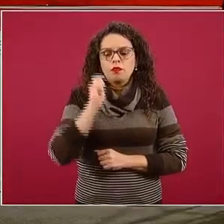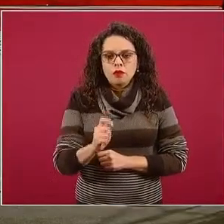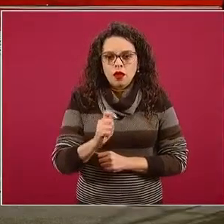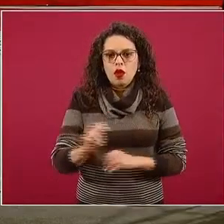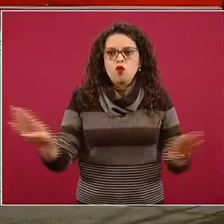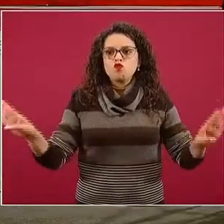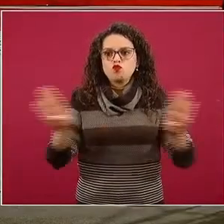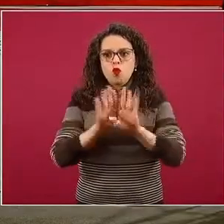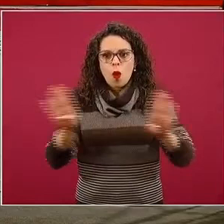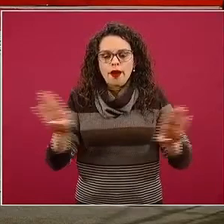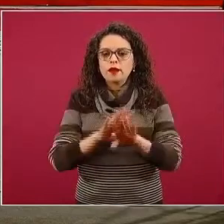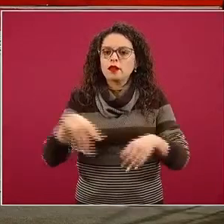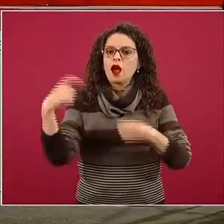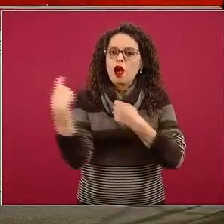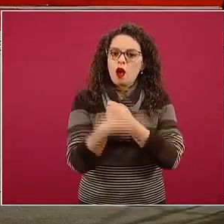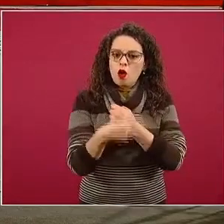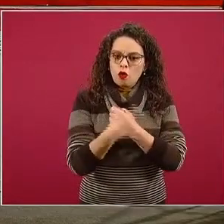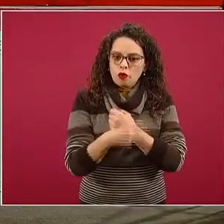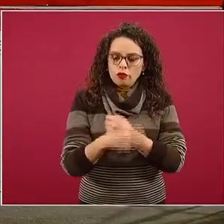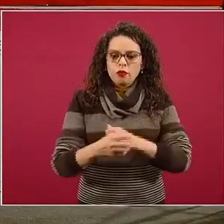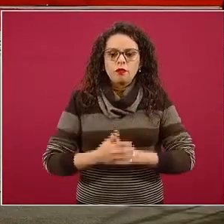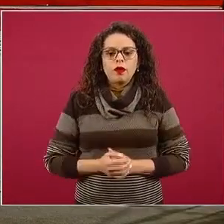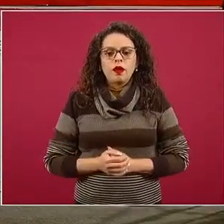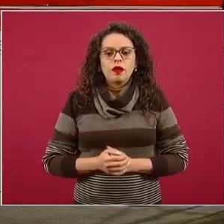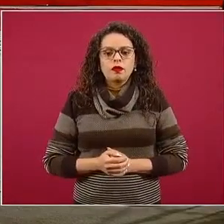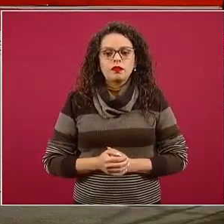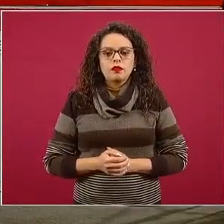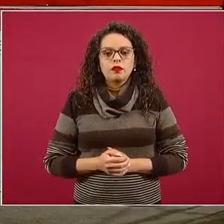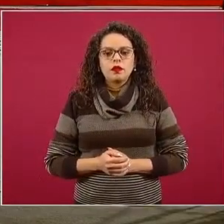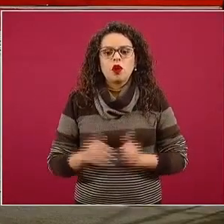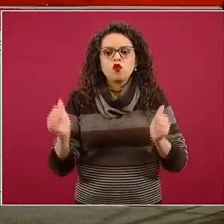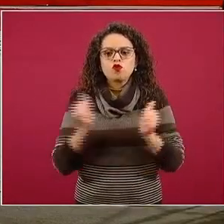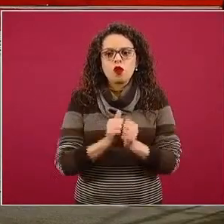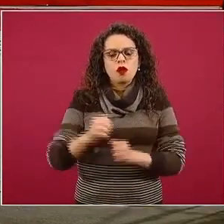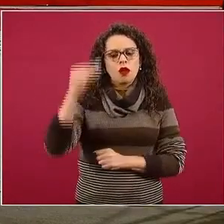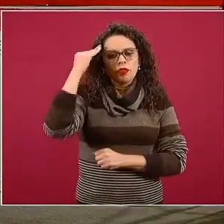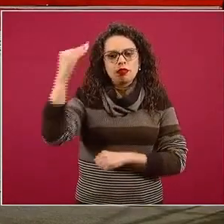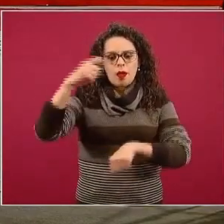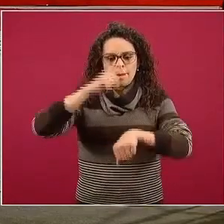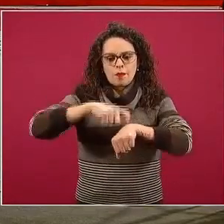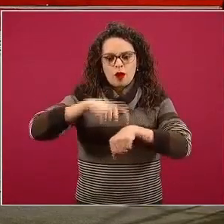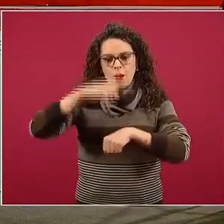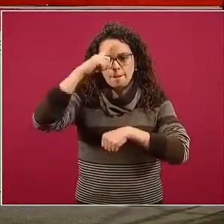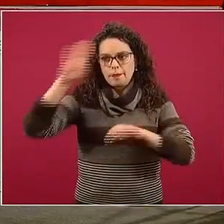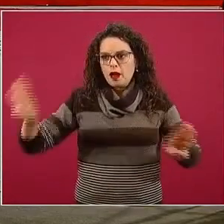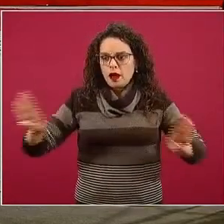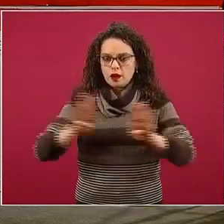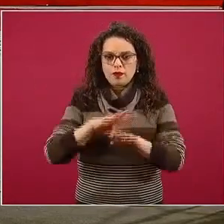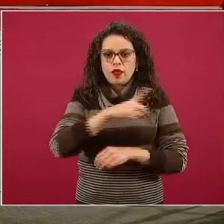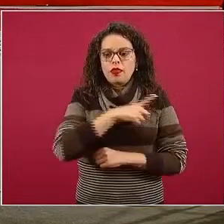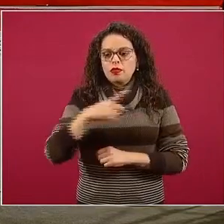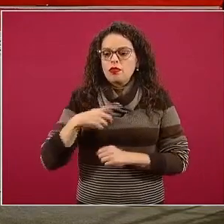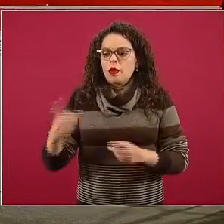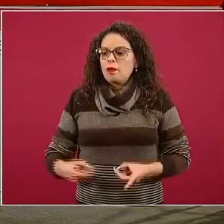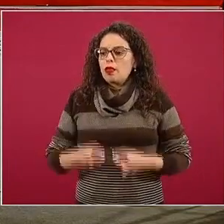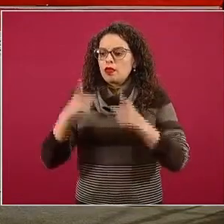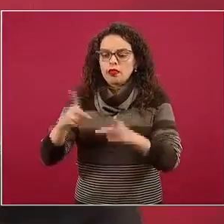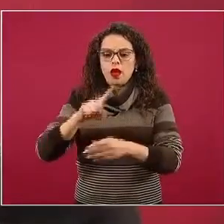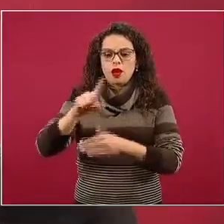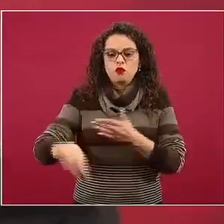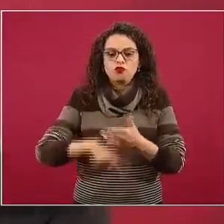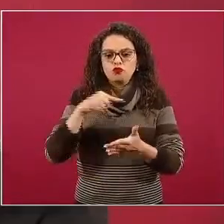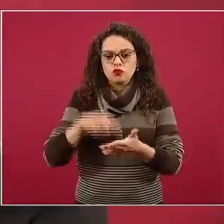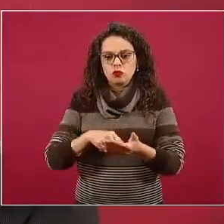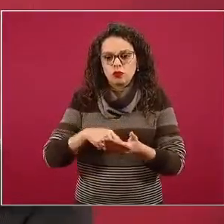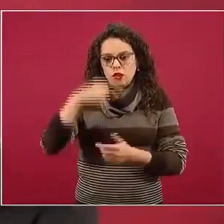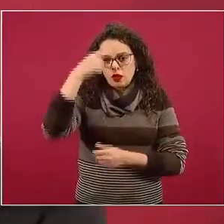corredizas automáticas con tiempos de cierre particulares, deben destinarse espacios que no permitan